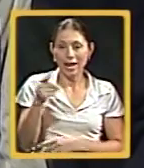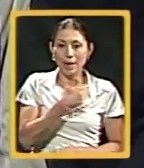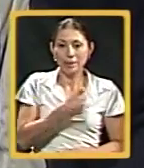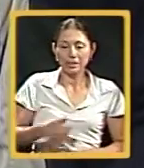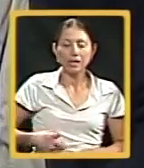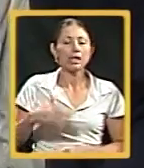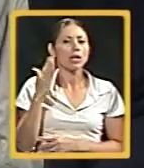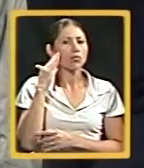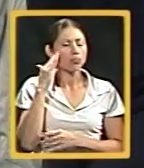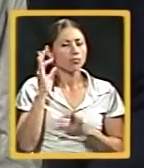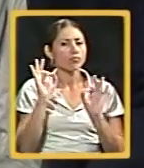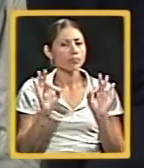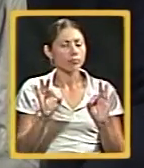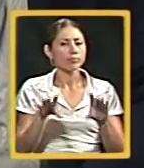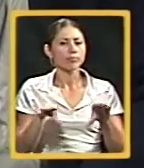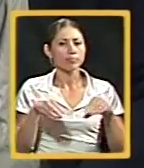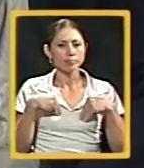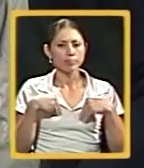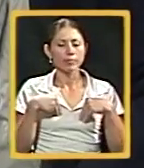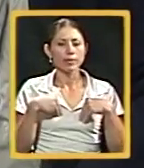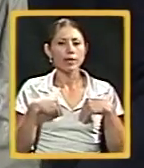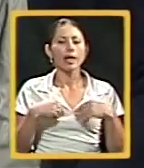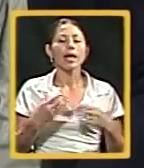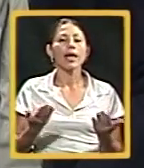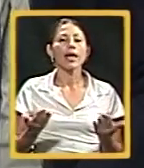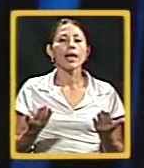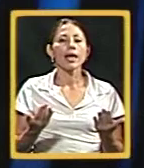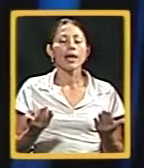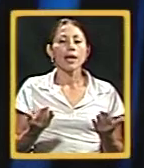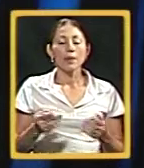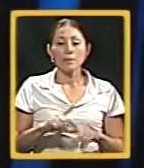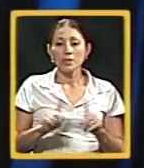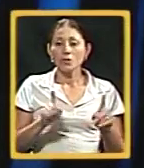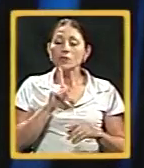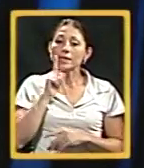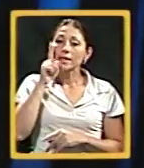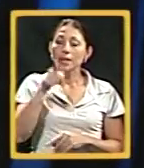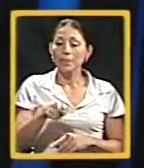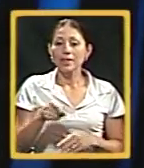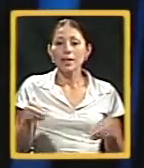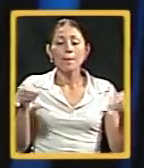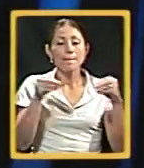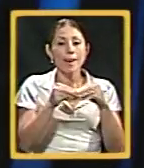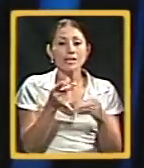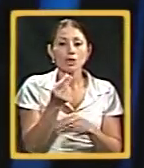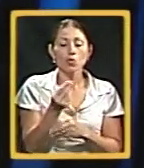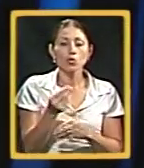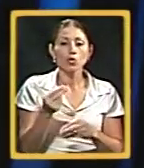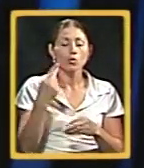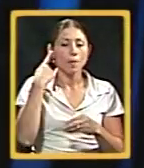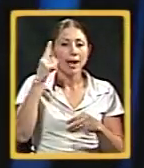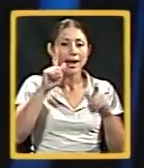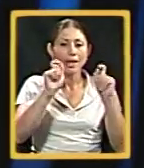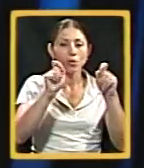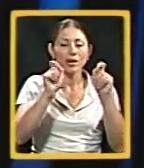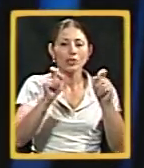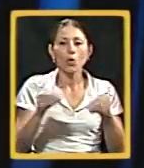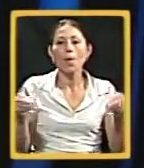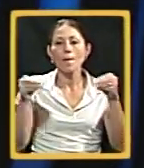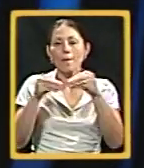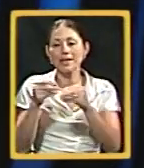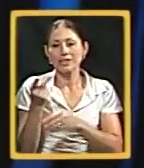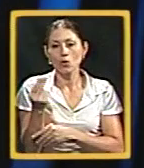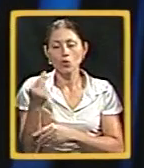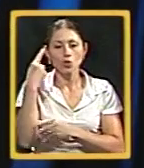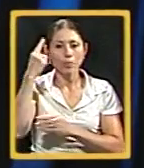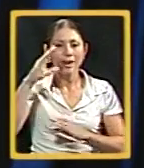convencido. El asunto está en que ciertamente más recursos para educación y más recursos para ciencia y